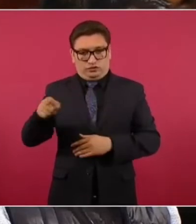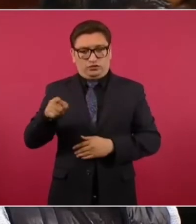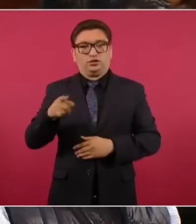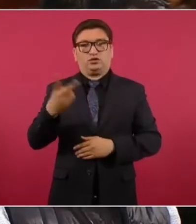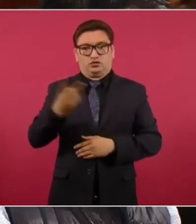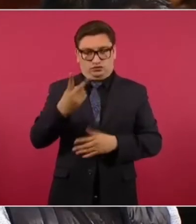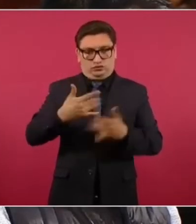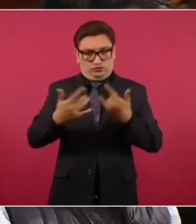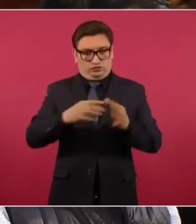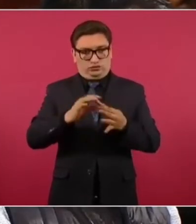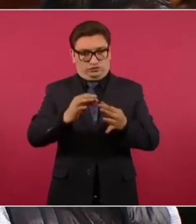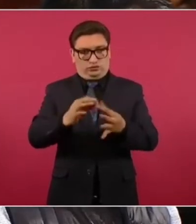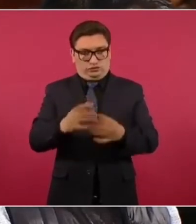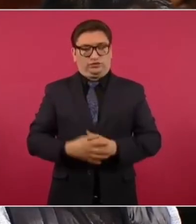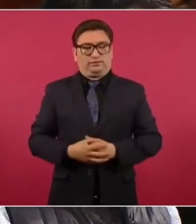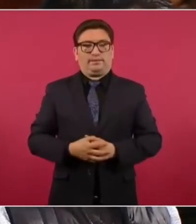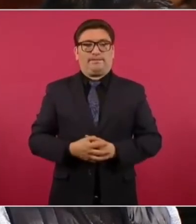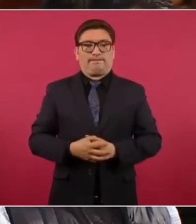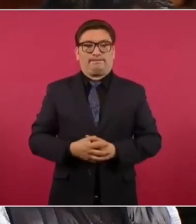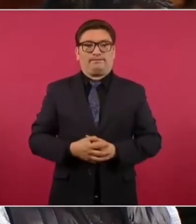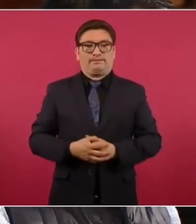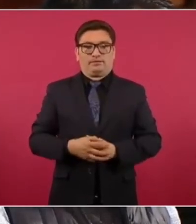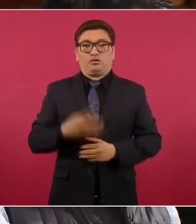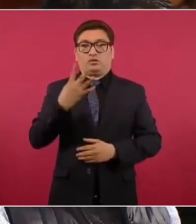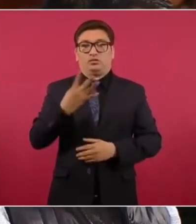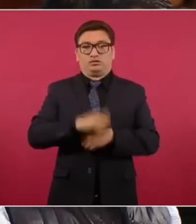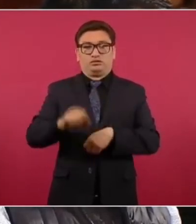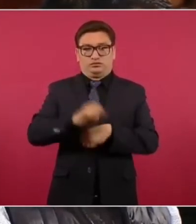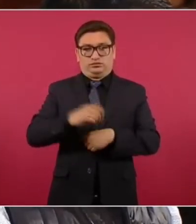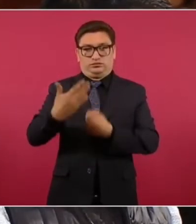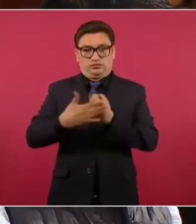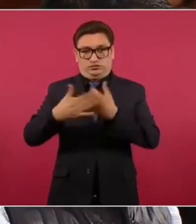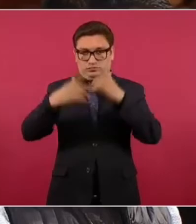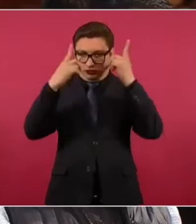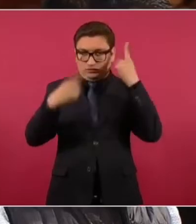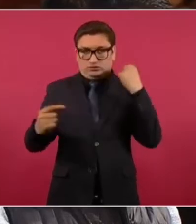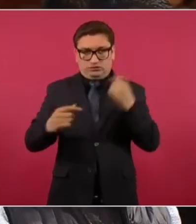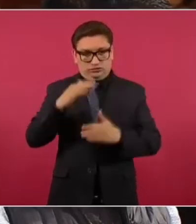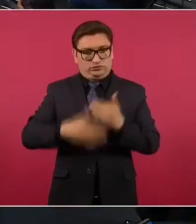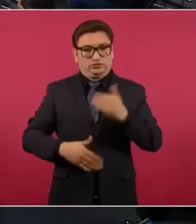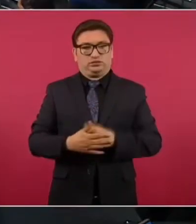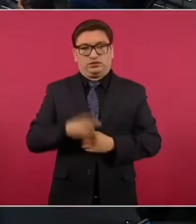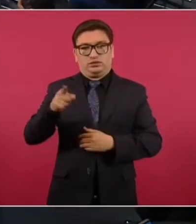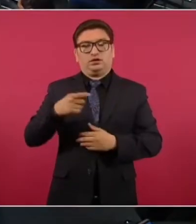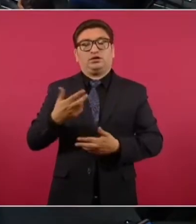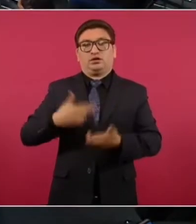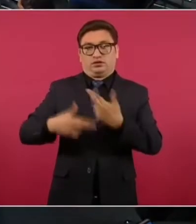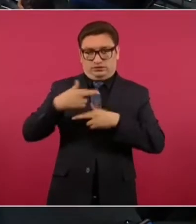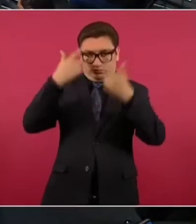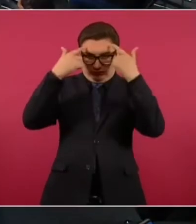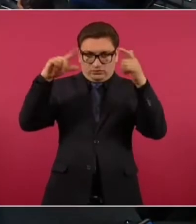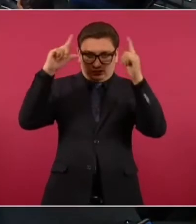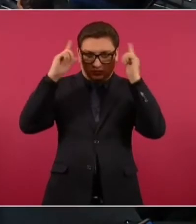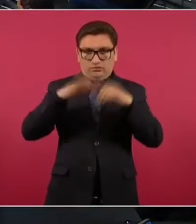2 casos que le trajimos a este espacio, en 4 semanas se van a titular. Regresaron a la Marina después de